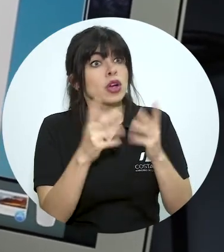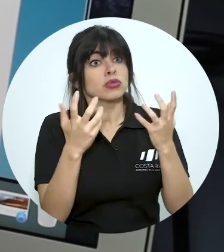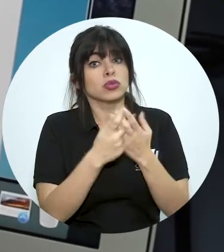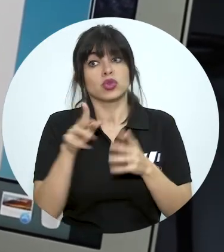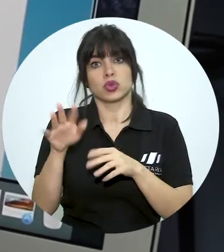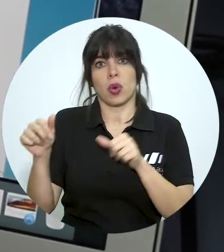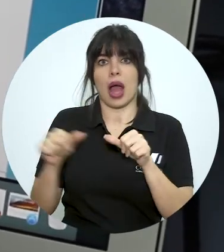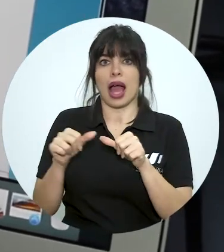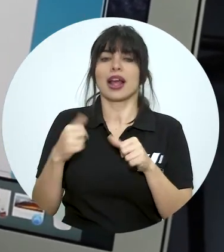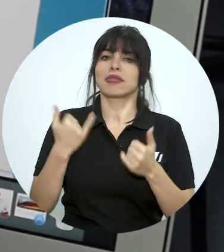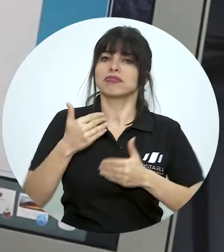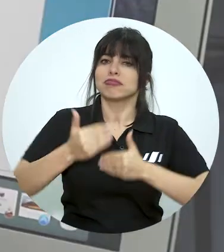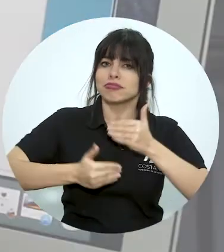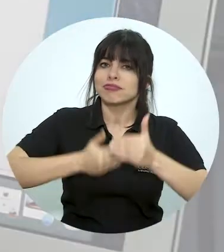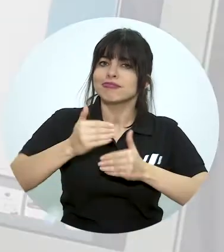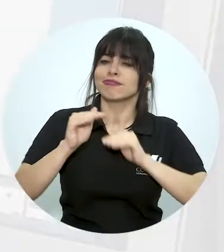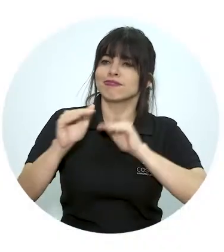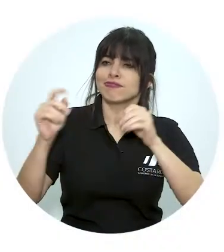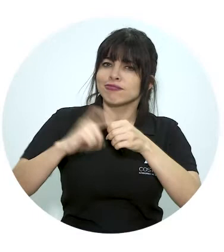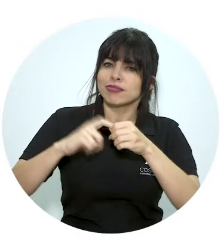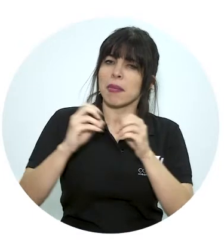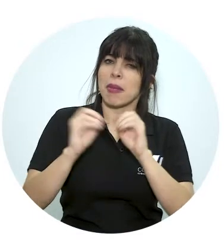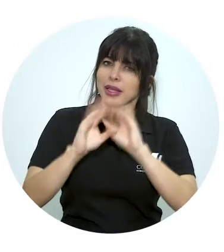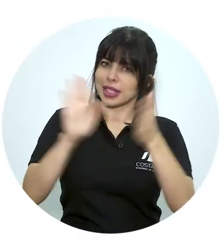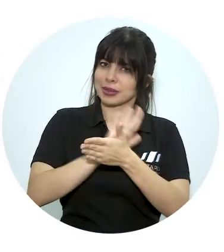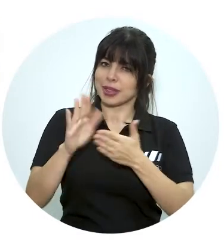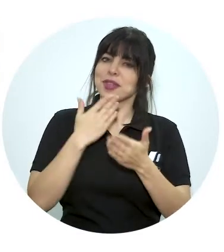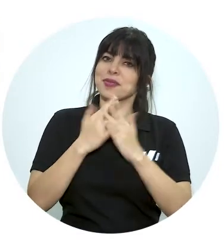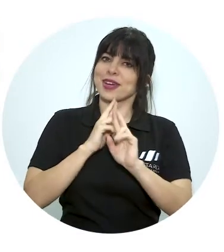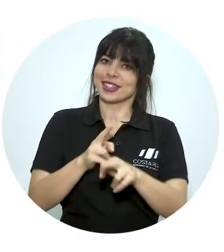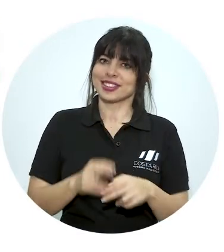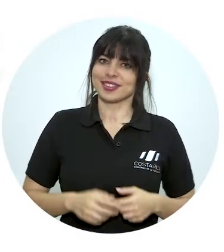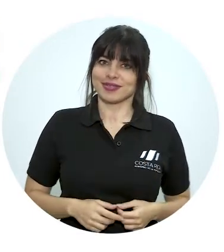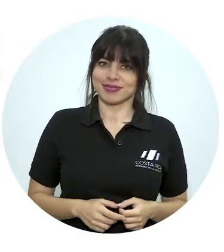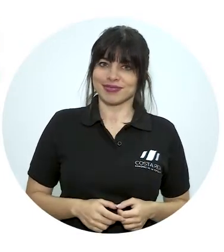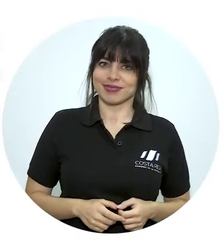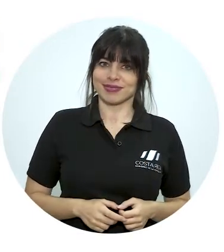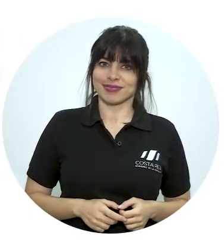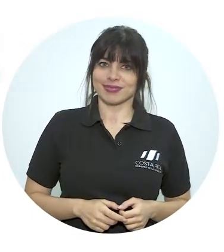Caminamos hacia un proceso de reclutamiento transparente y eficiente. Thank you.